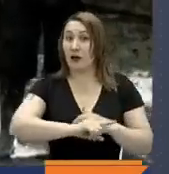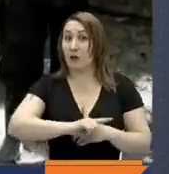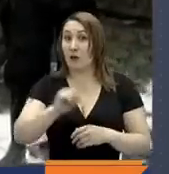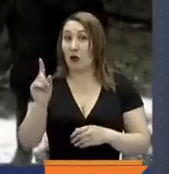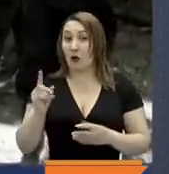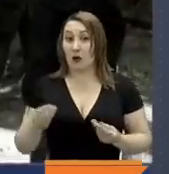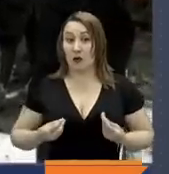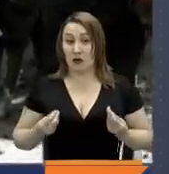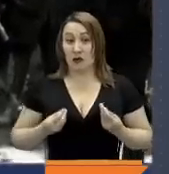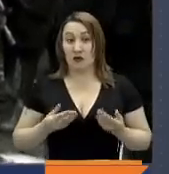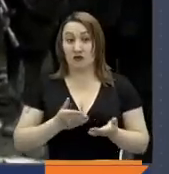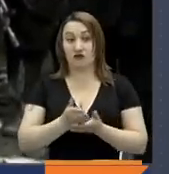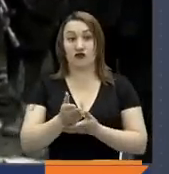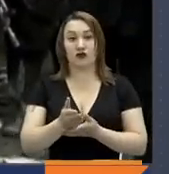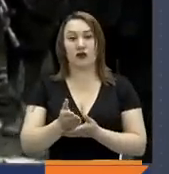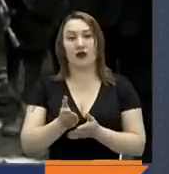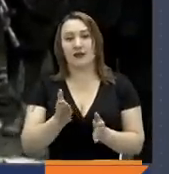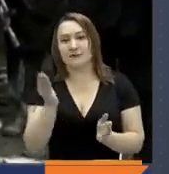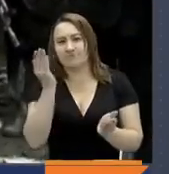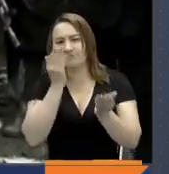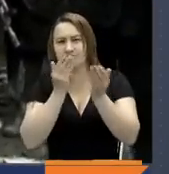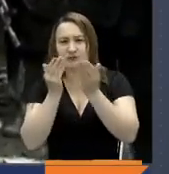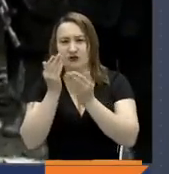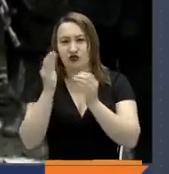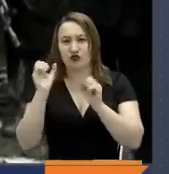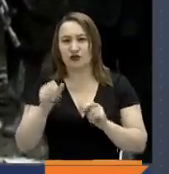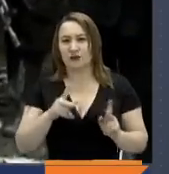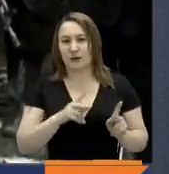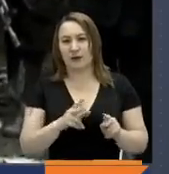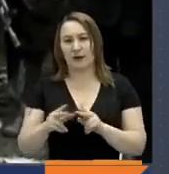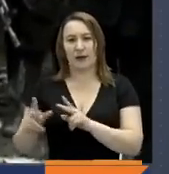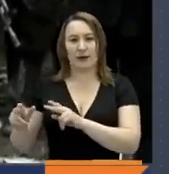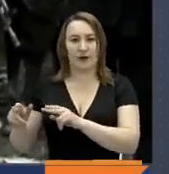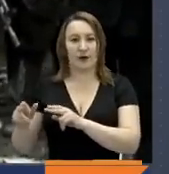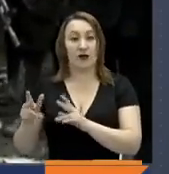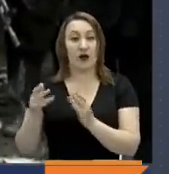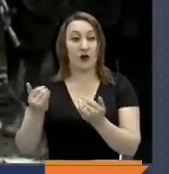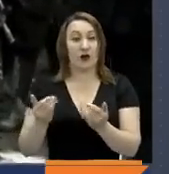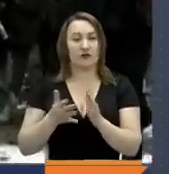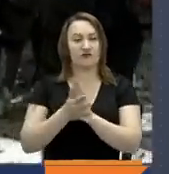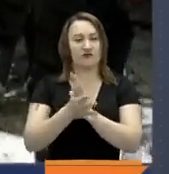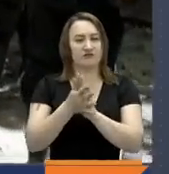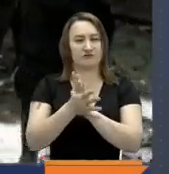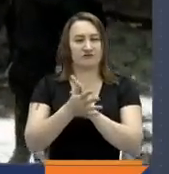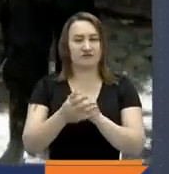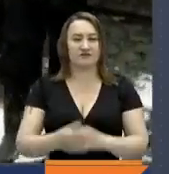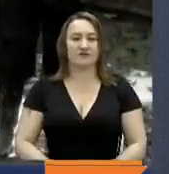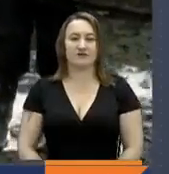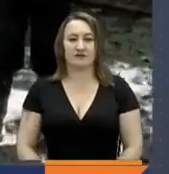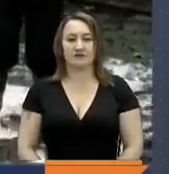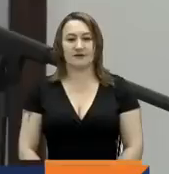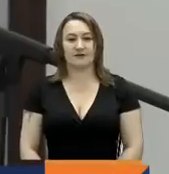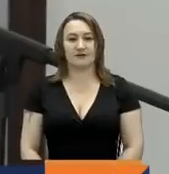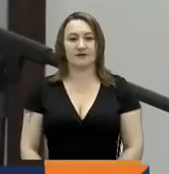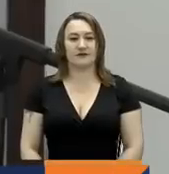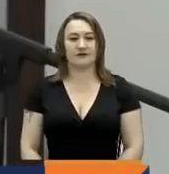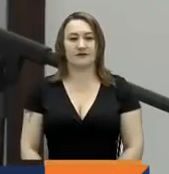operativo y también analicen algunas posibles ediciones que podría tener el video a continuación una explicación de los hechos